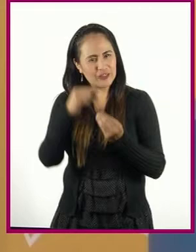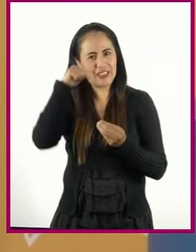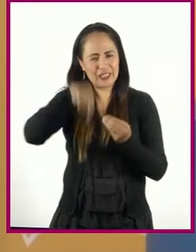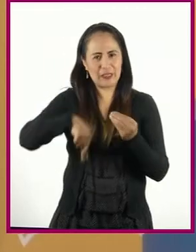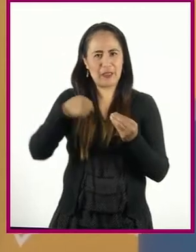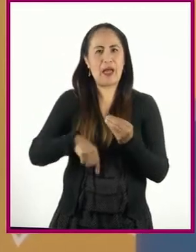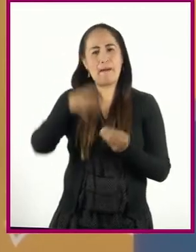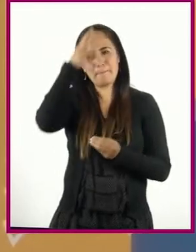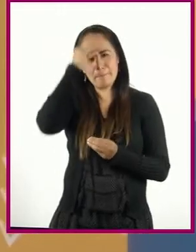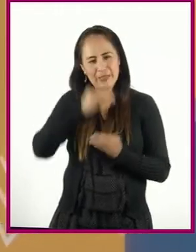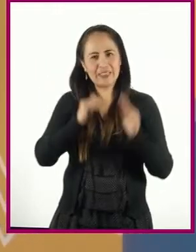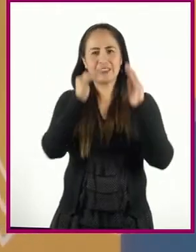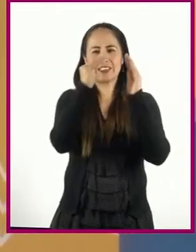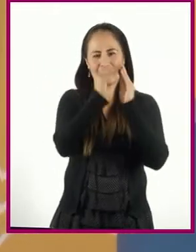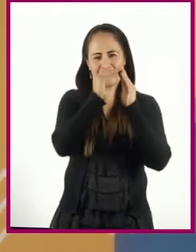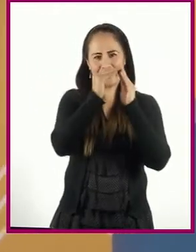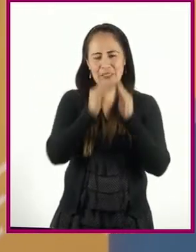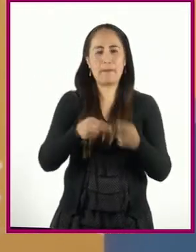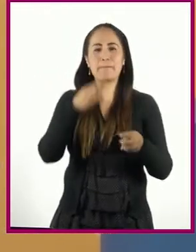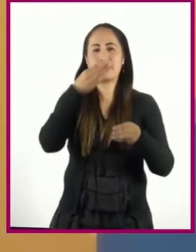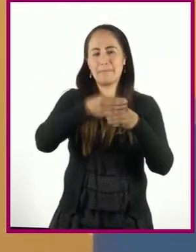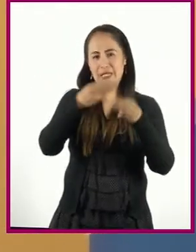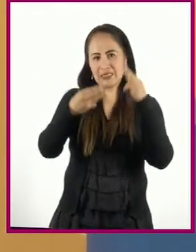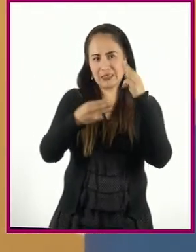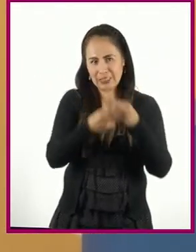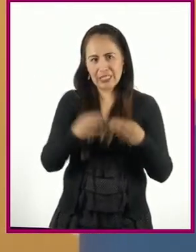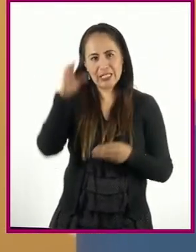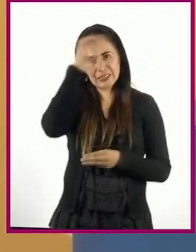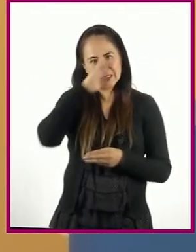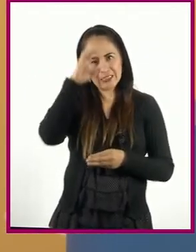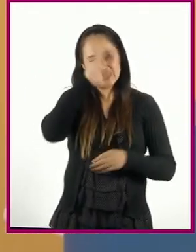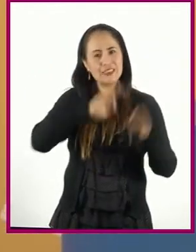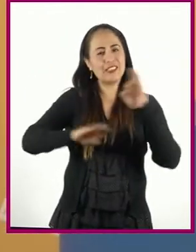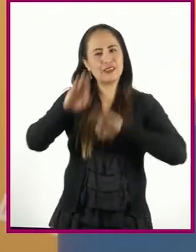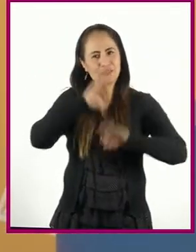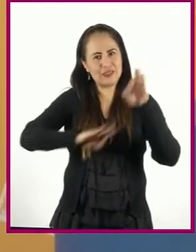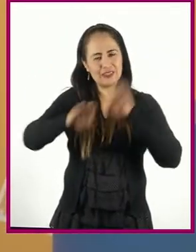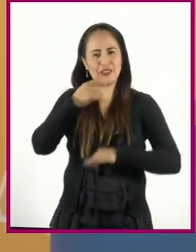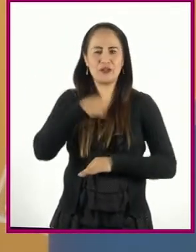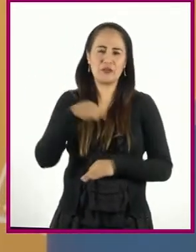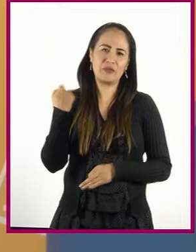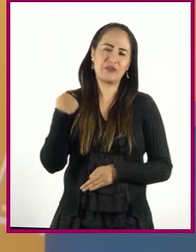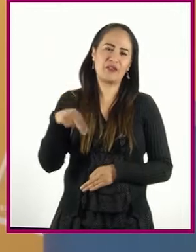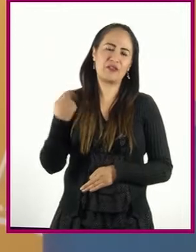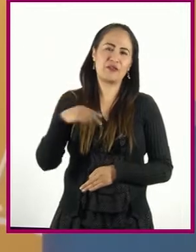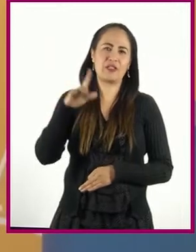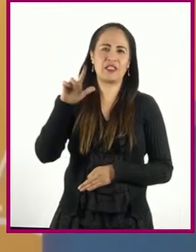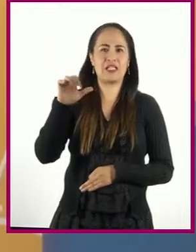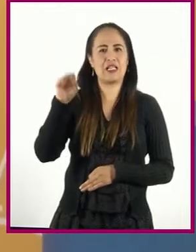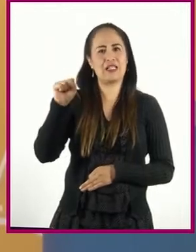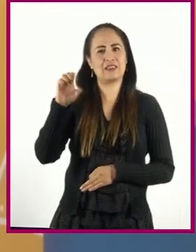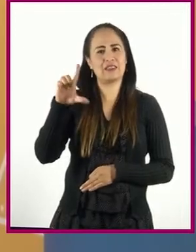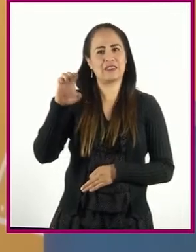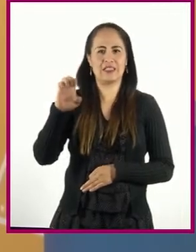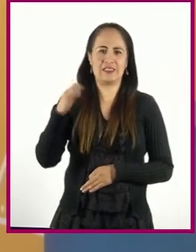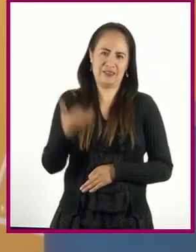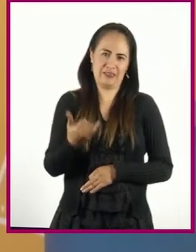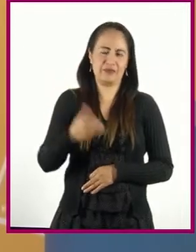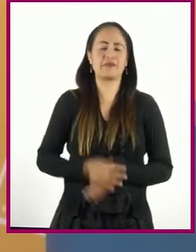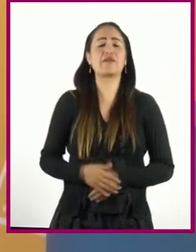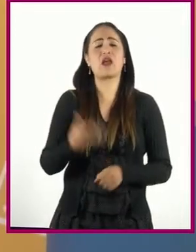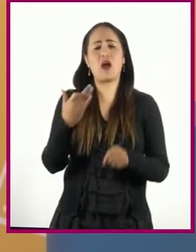más de Aprende en Casa para la asignatura de Ciencias Física. Mi nombre es Leslie Mendívil y en esta sesión contaremos